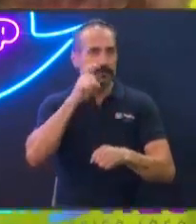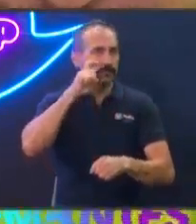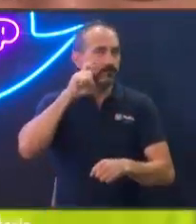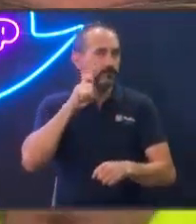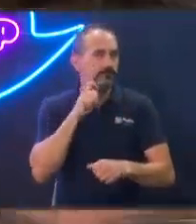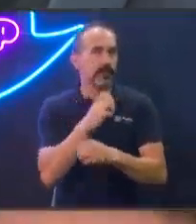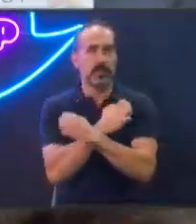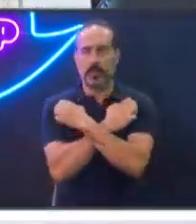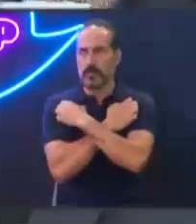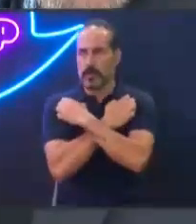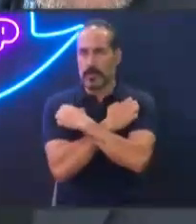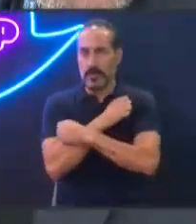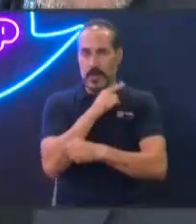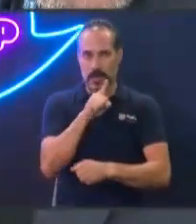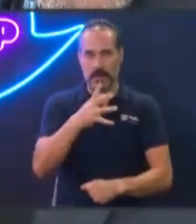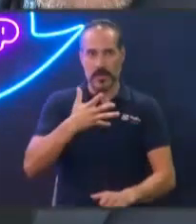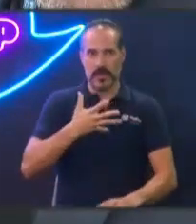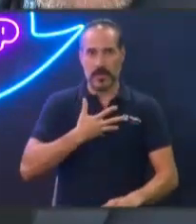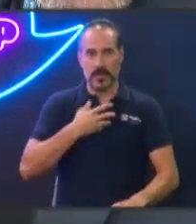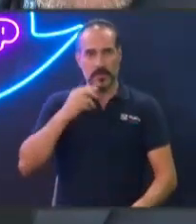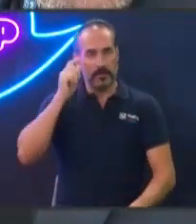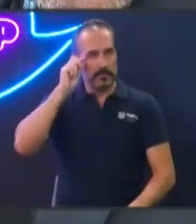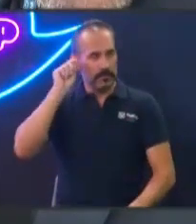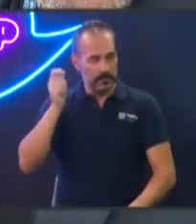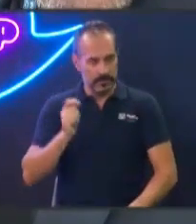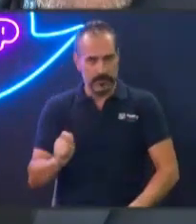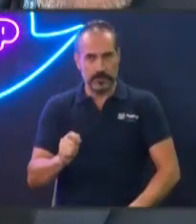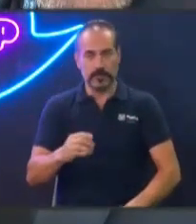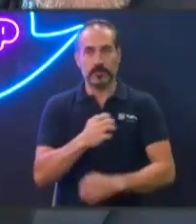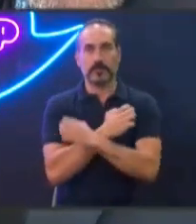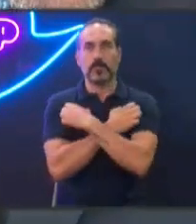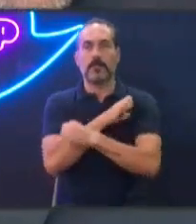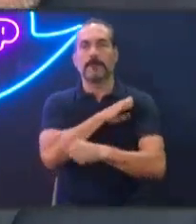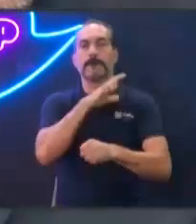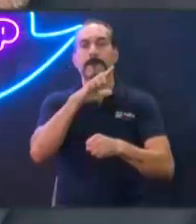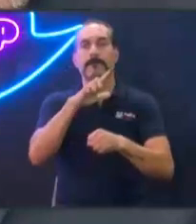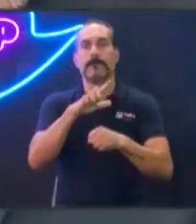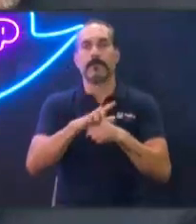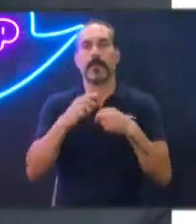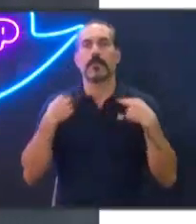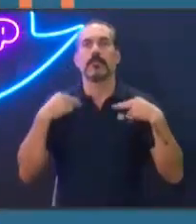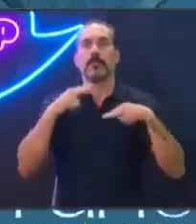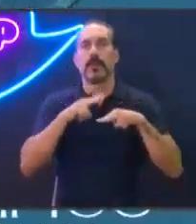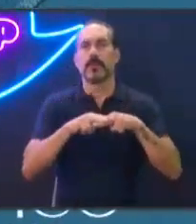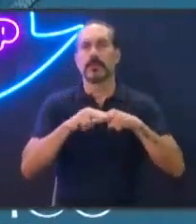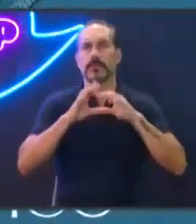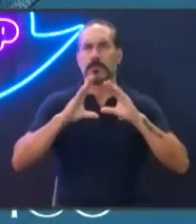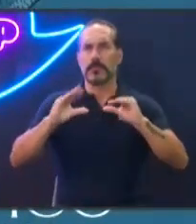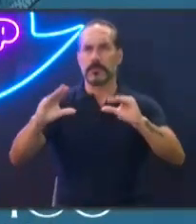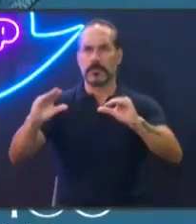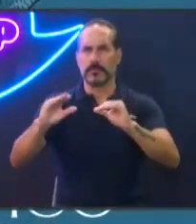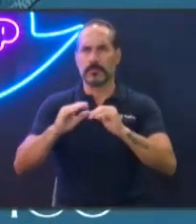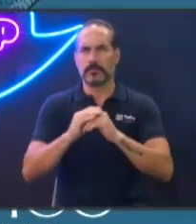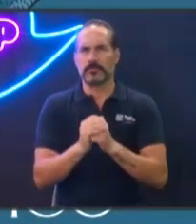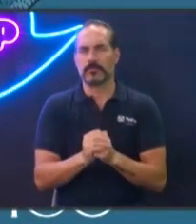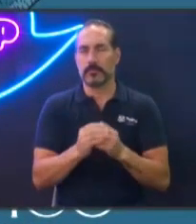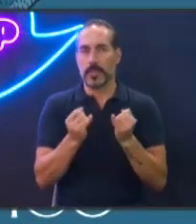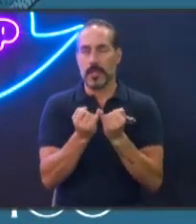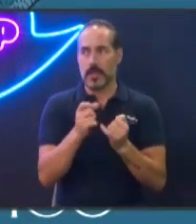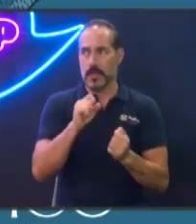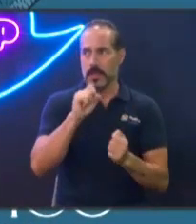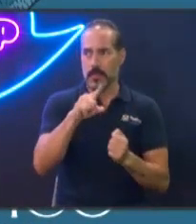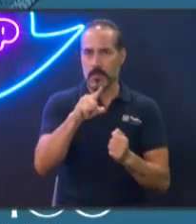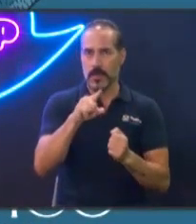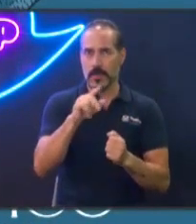educativa cuenta con la maestría en educación con especialidad en coaching educativo también es locutor del